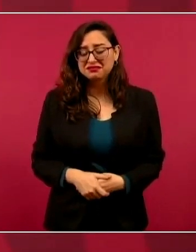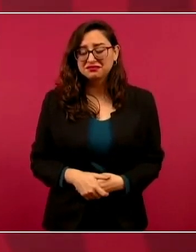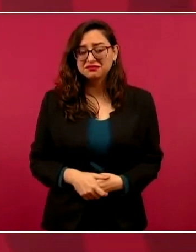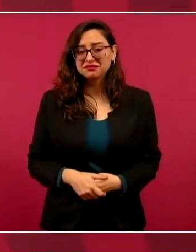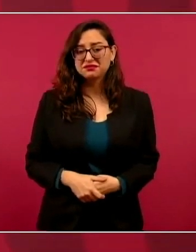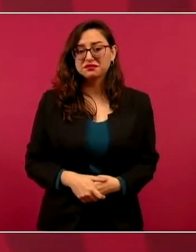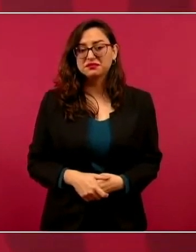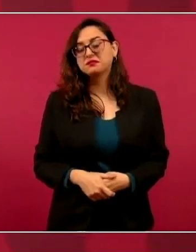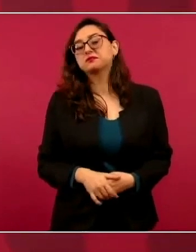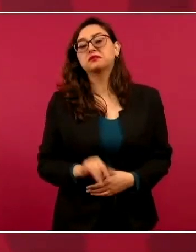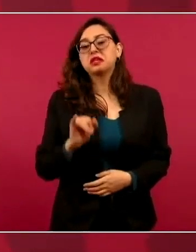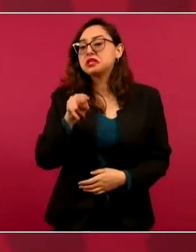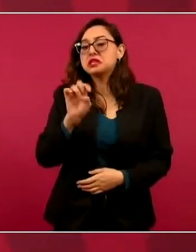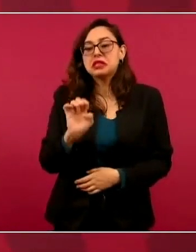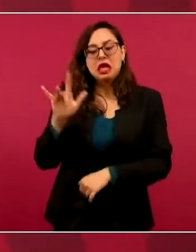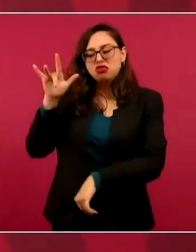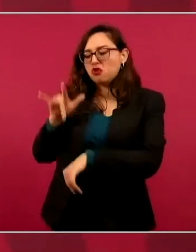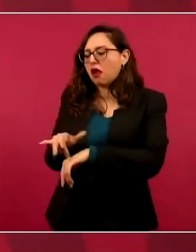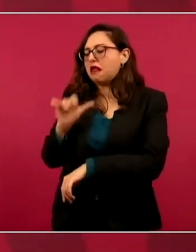El lini no se toca.